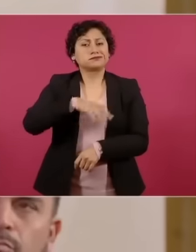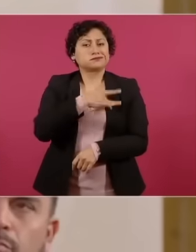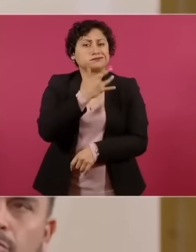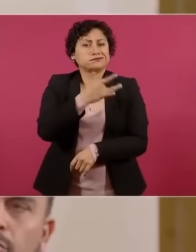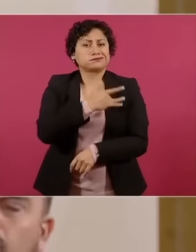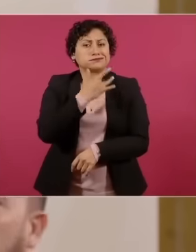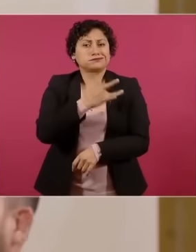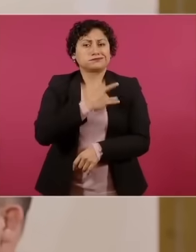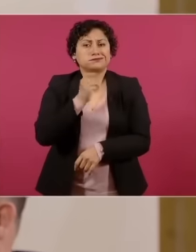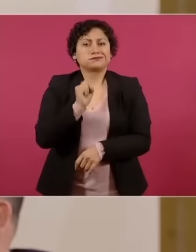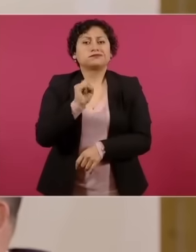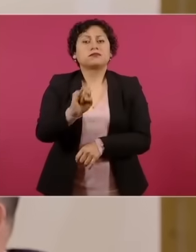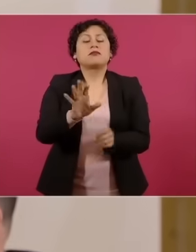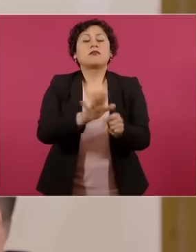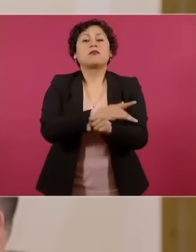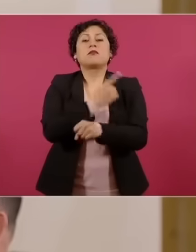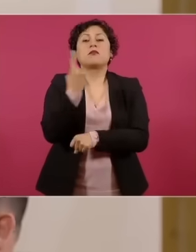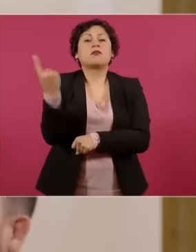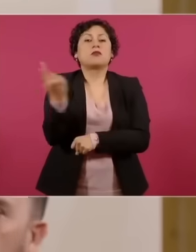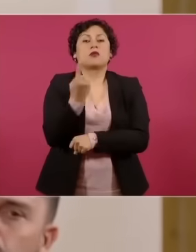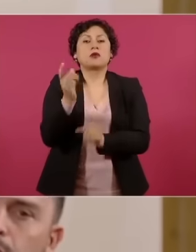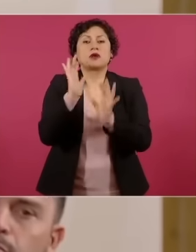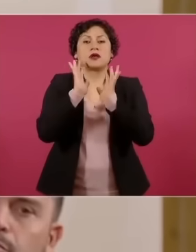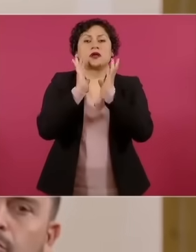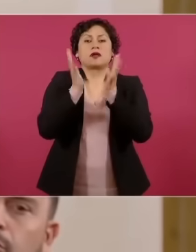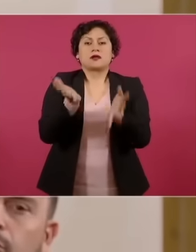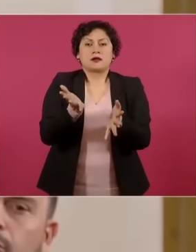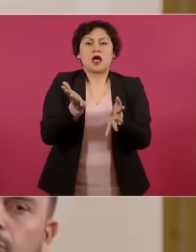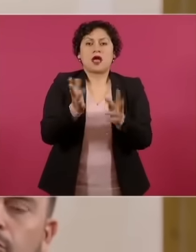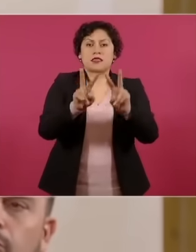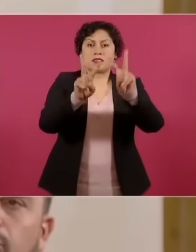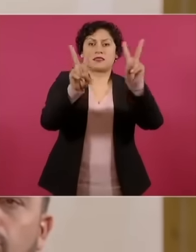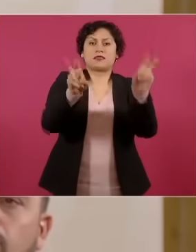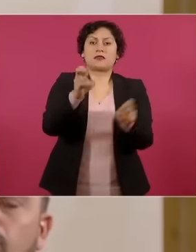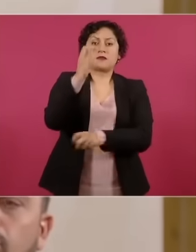ido reduciendo la incidencia delictiva.